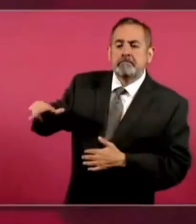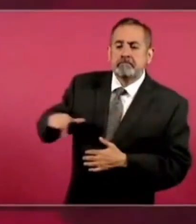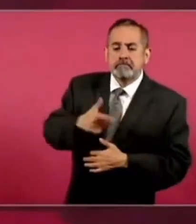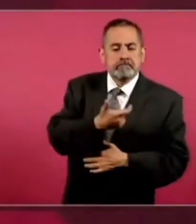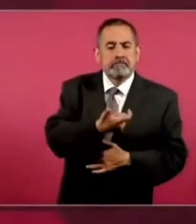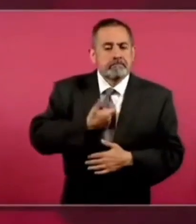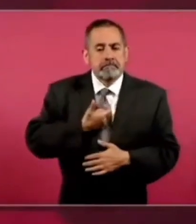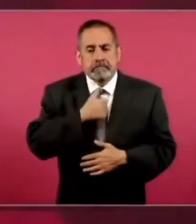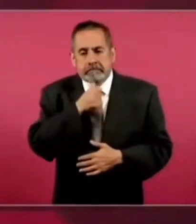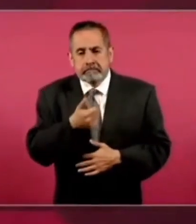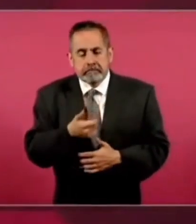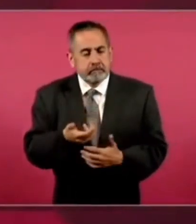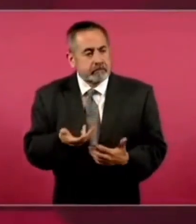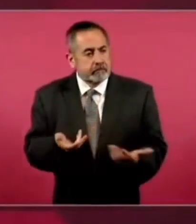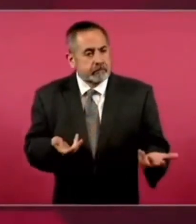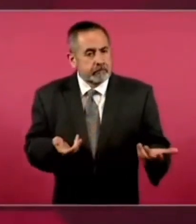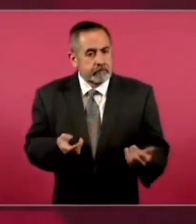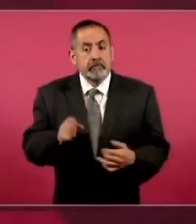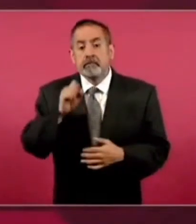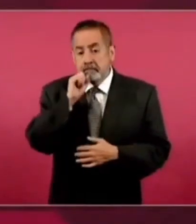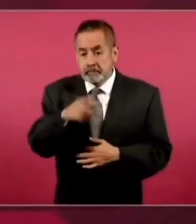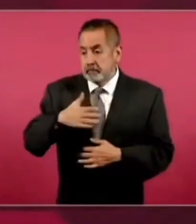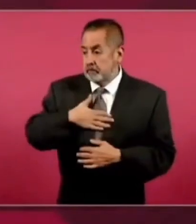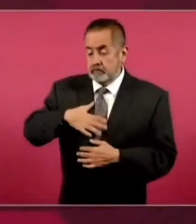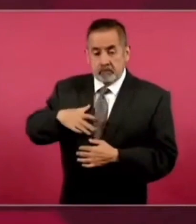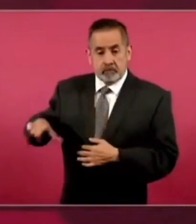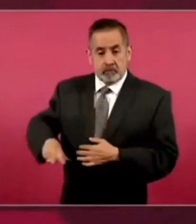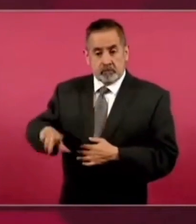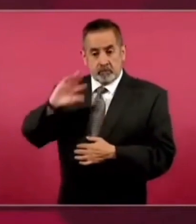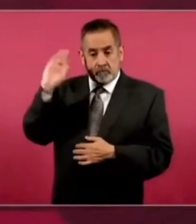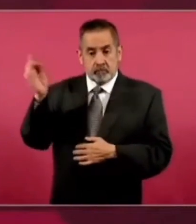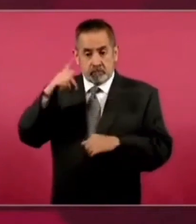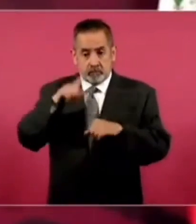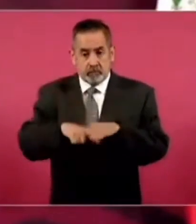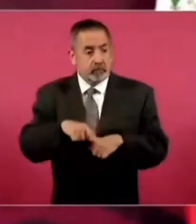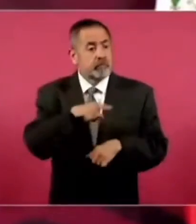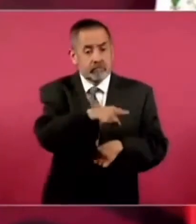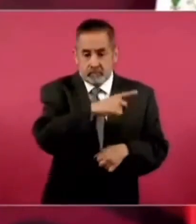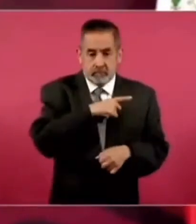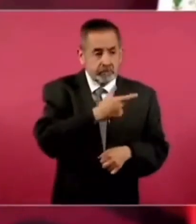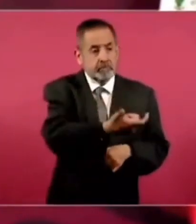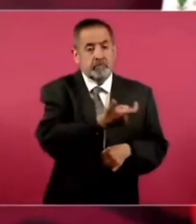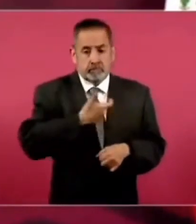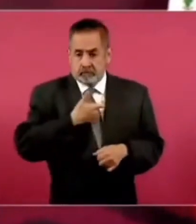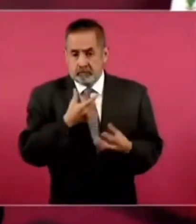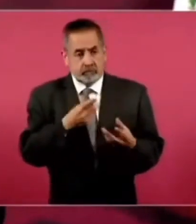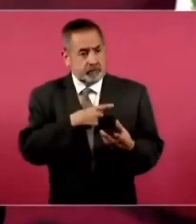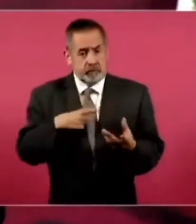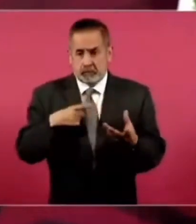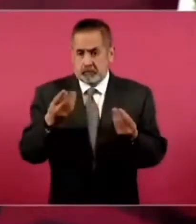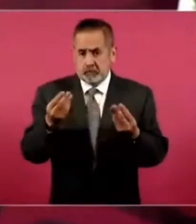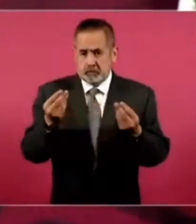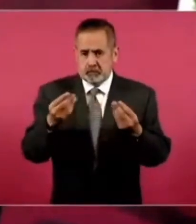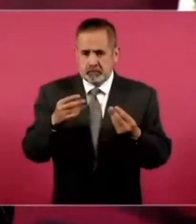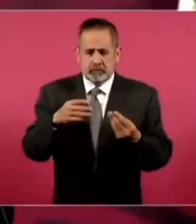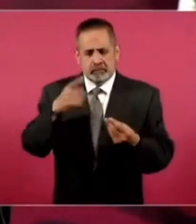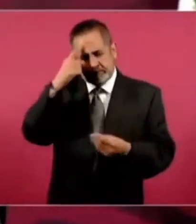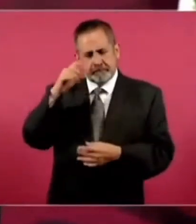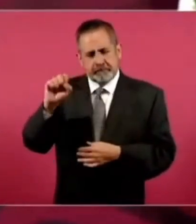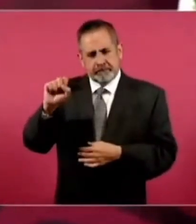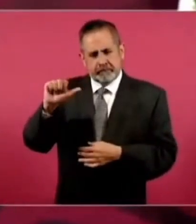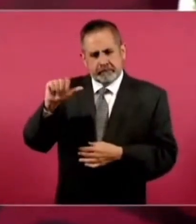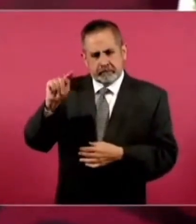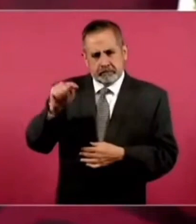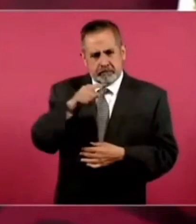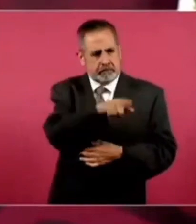y al gobierno federal le deben también mucho a la Hacienda Pública,